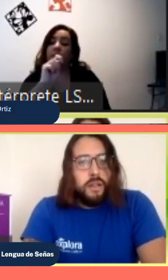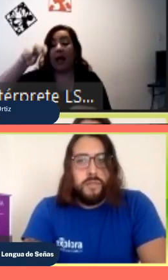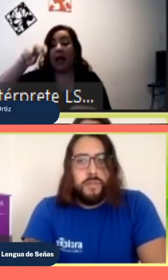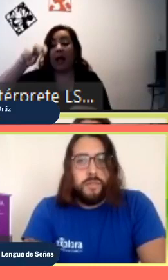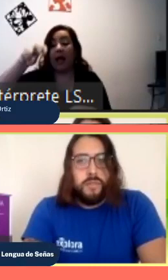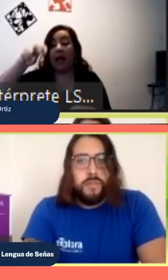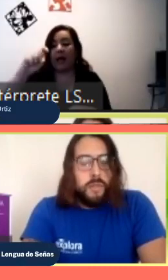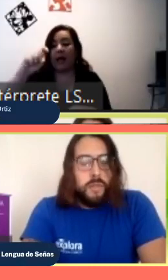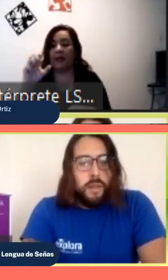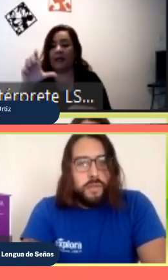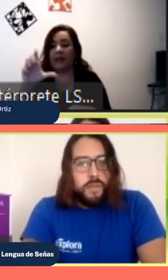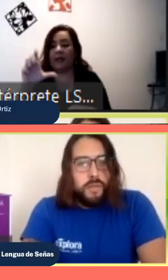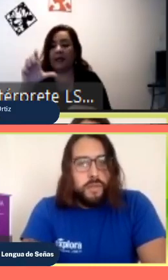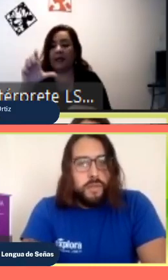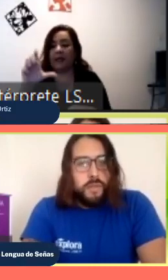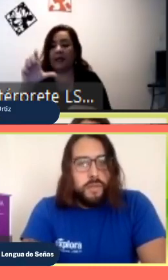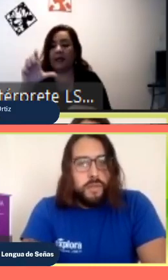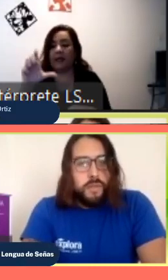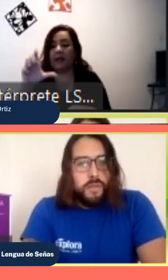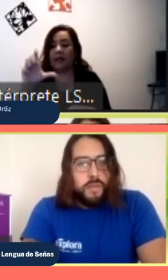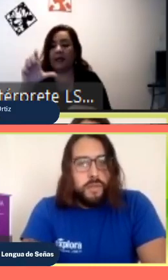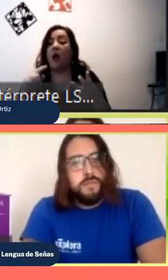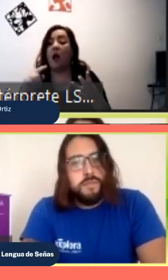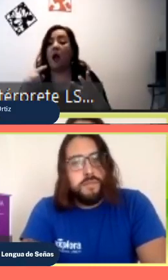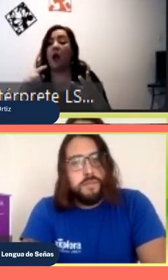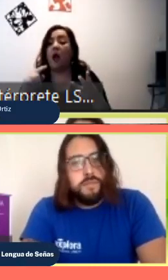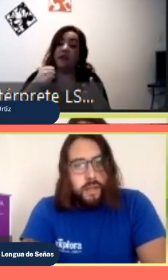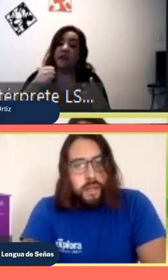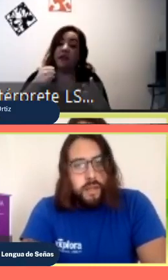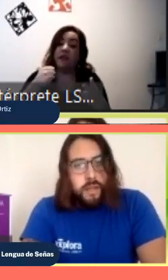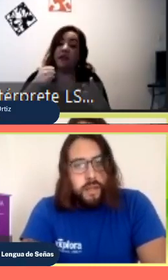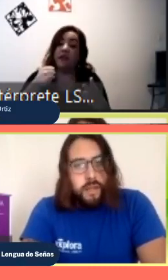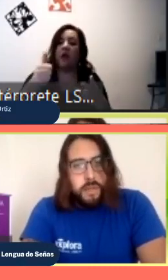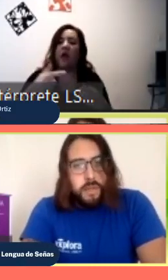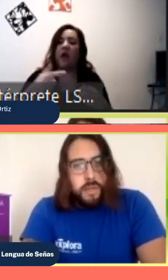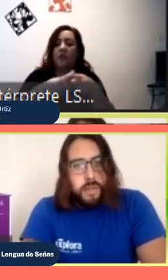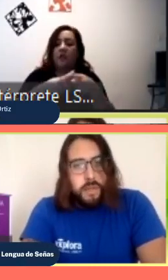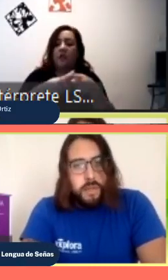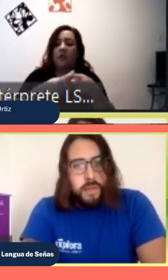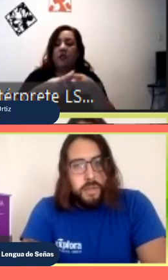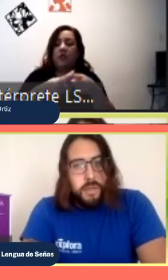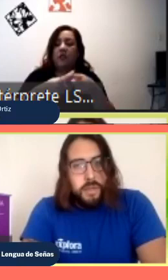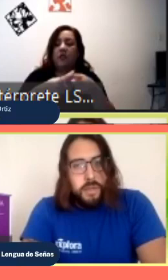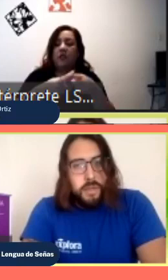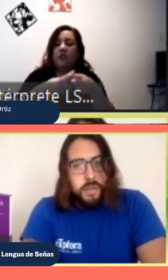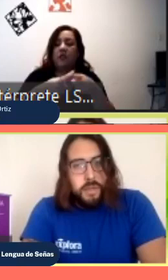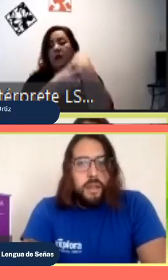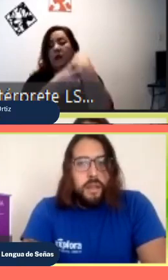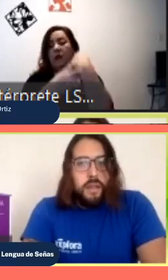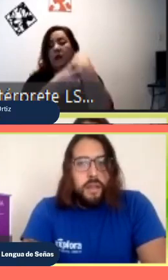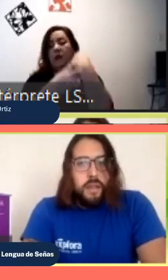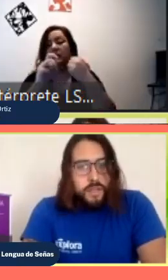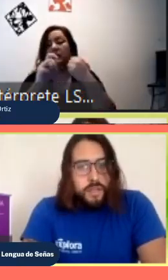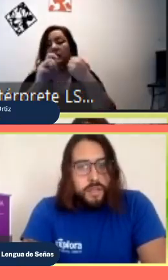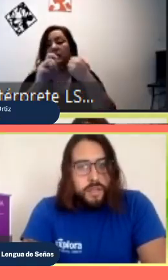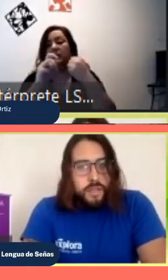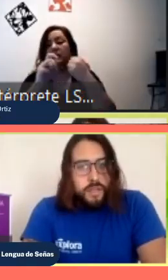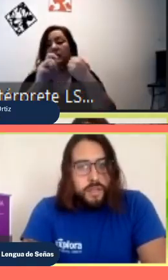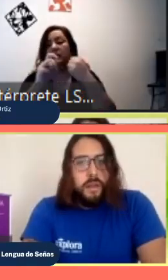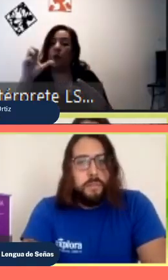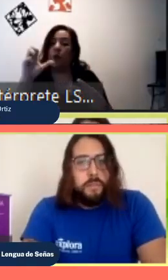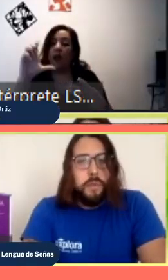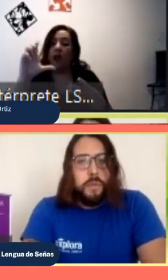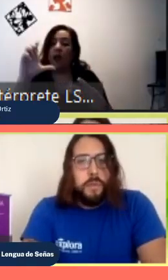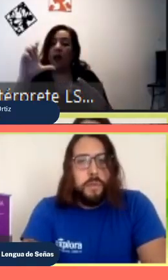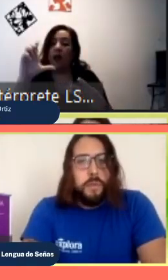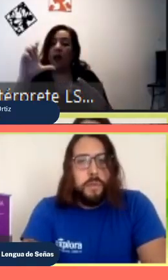a nuestra directora del proyecto asociativo regional Explora Tarapacá, Varesca Cepeda Cordero, y a nuestro asesor científico